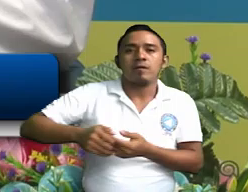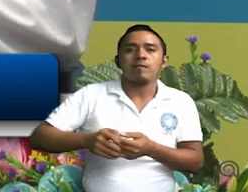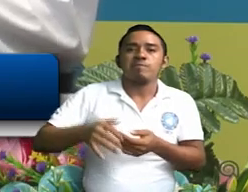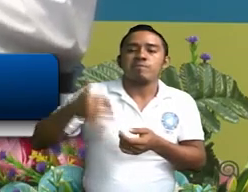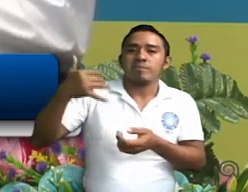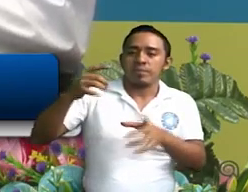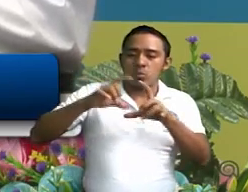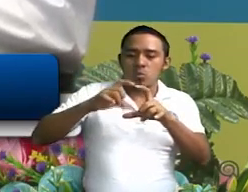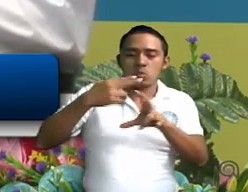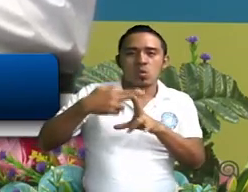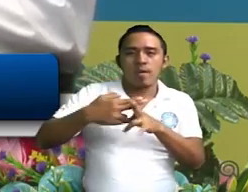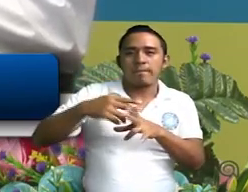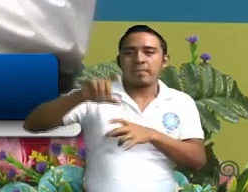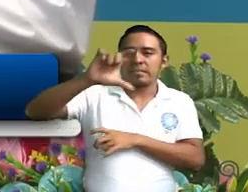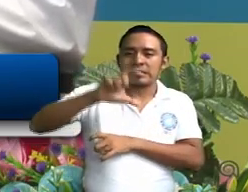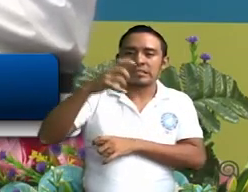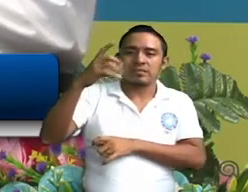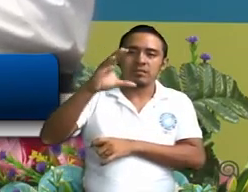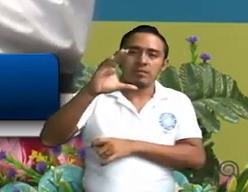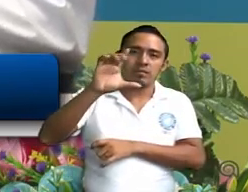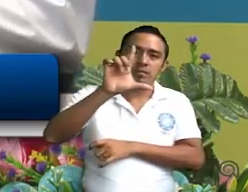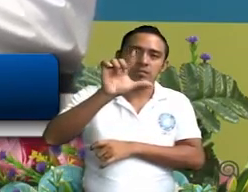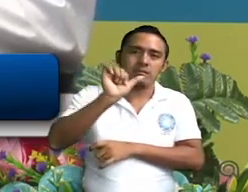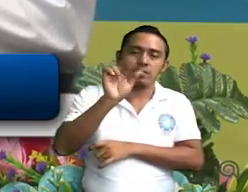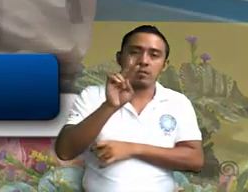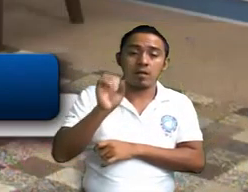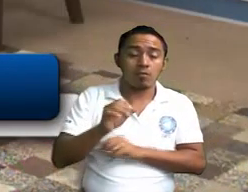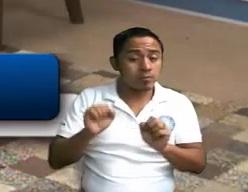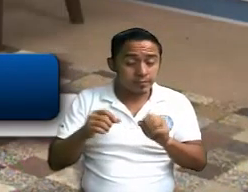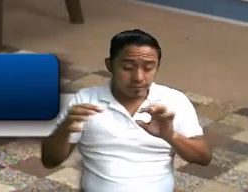de reorganizar lo que es la cabeza femoral.